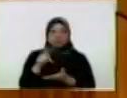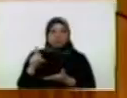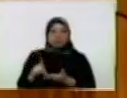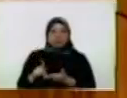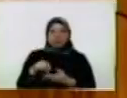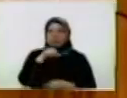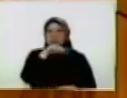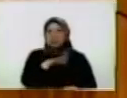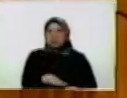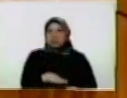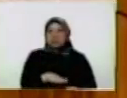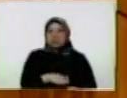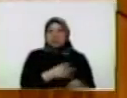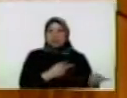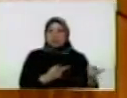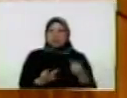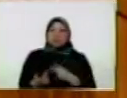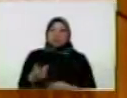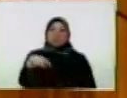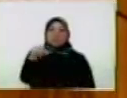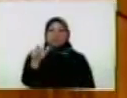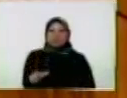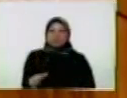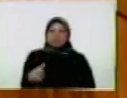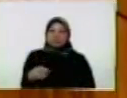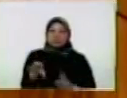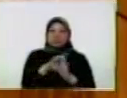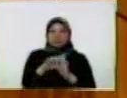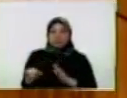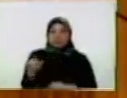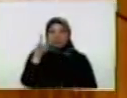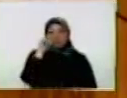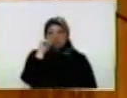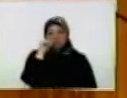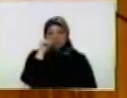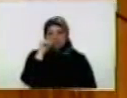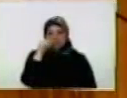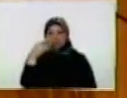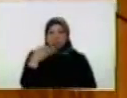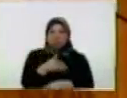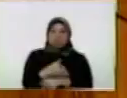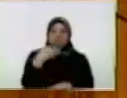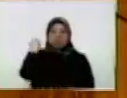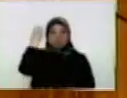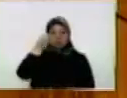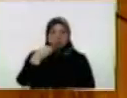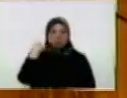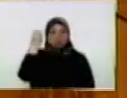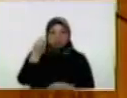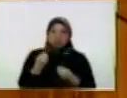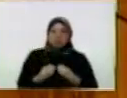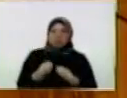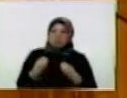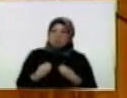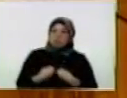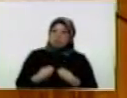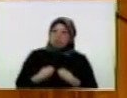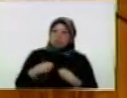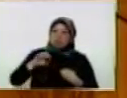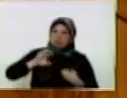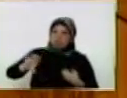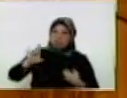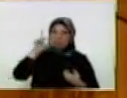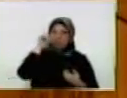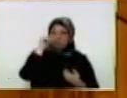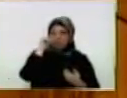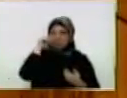historia, y creó esta constitución hermosa donde está contenida la forma de vida que debe tener este país y